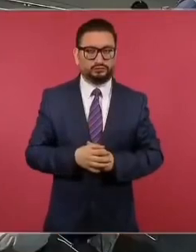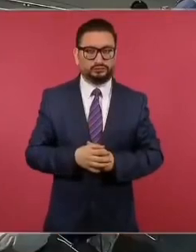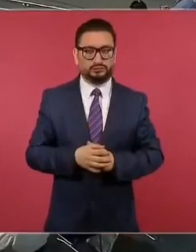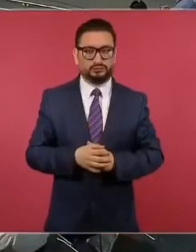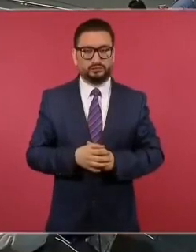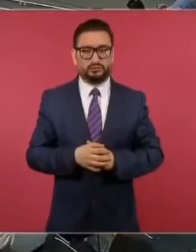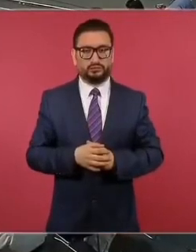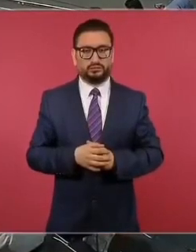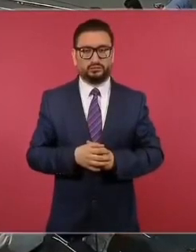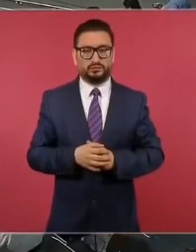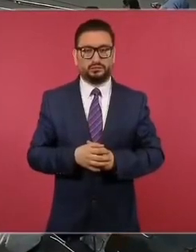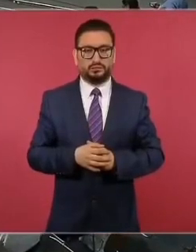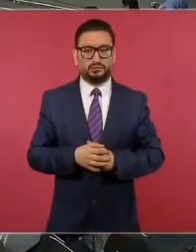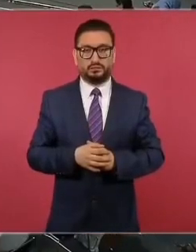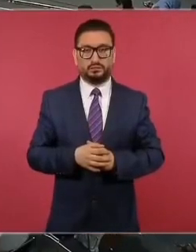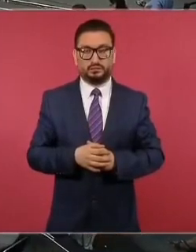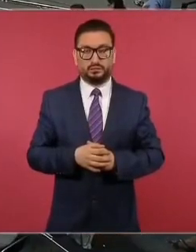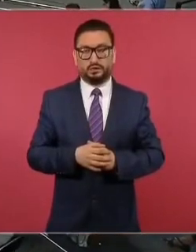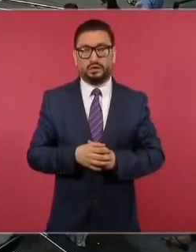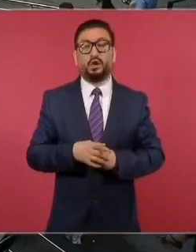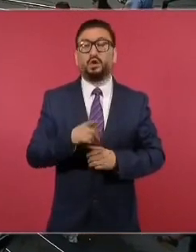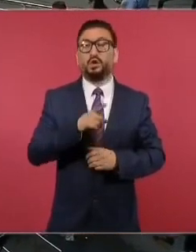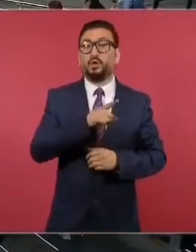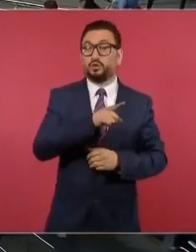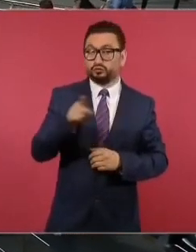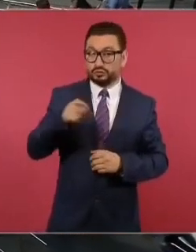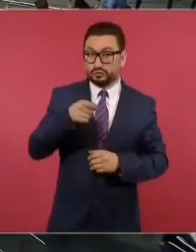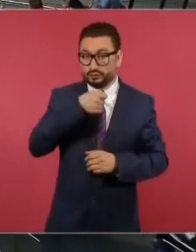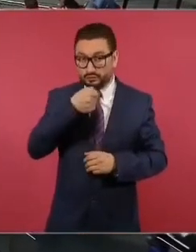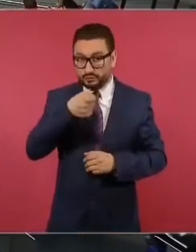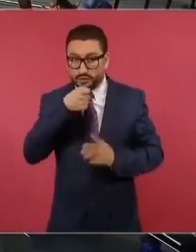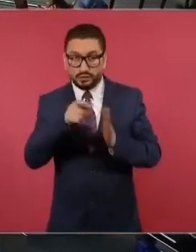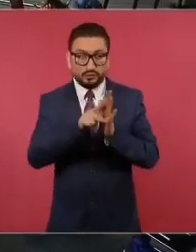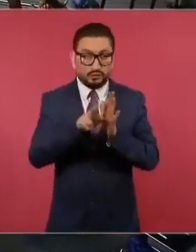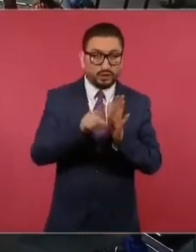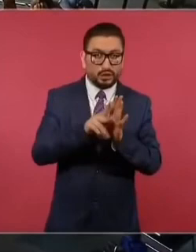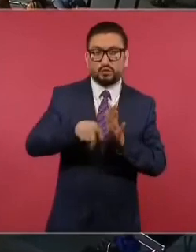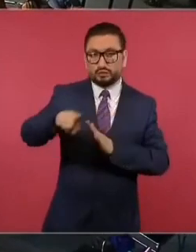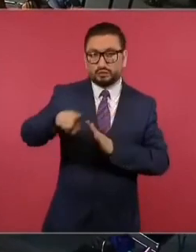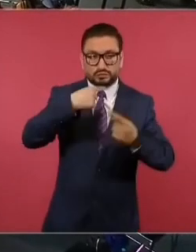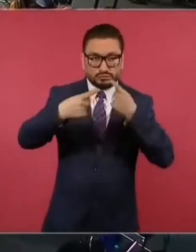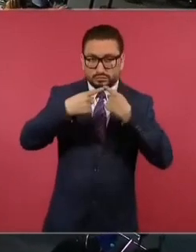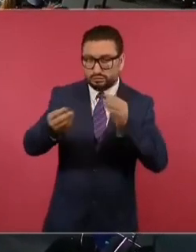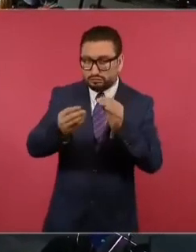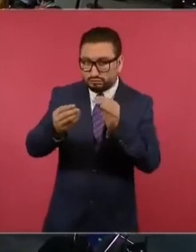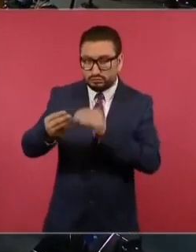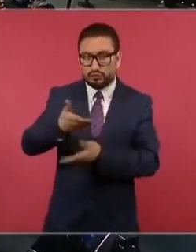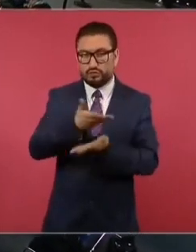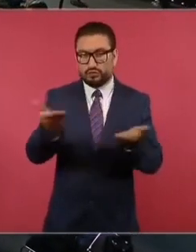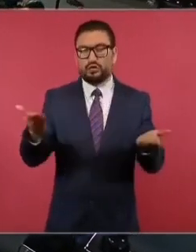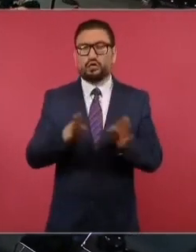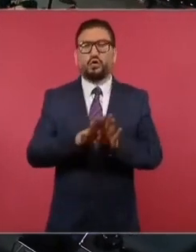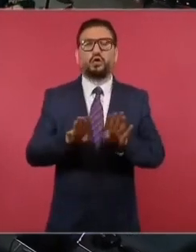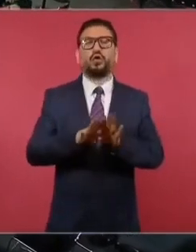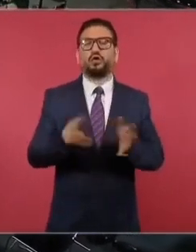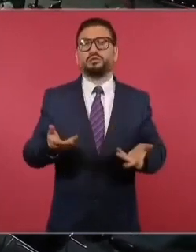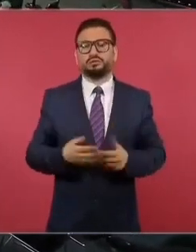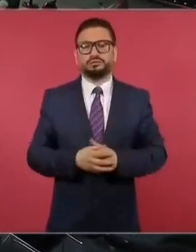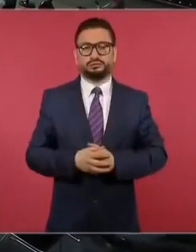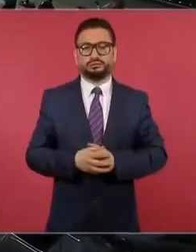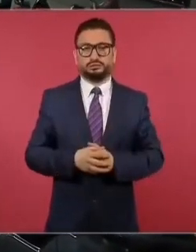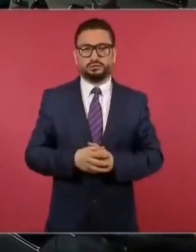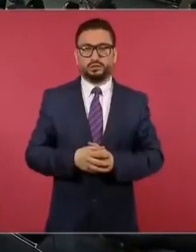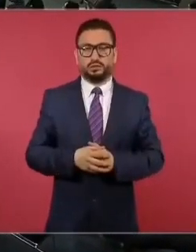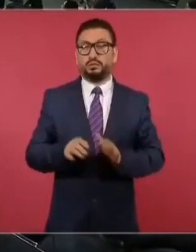que son cuestiones que ustedes deben de discutir, de debatir, de